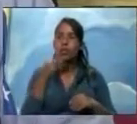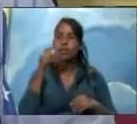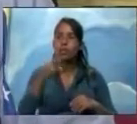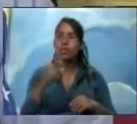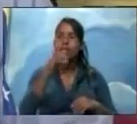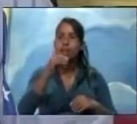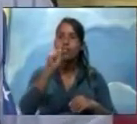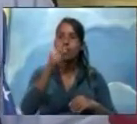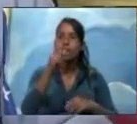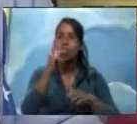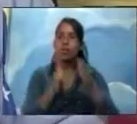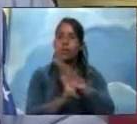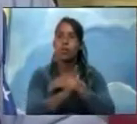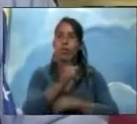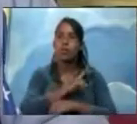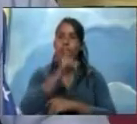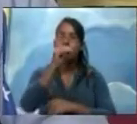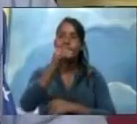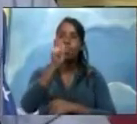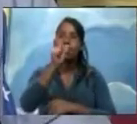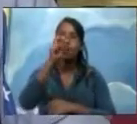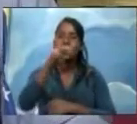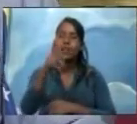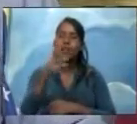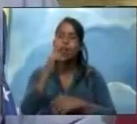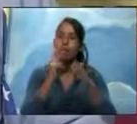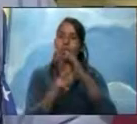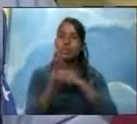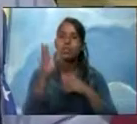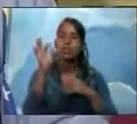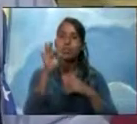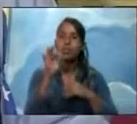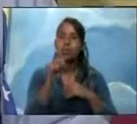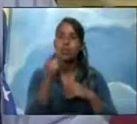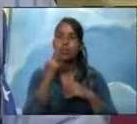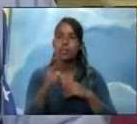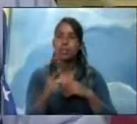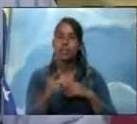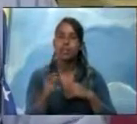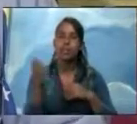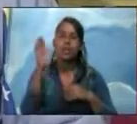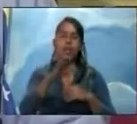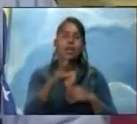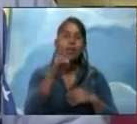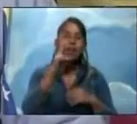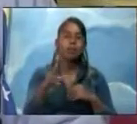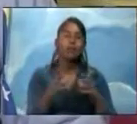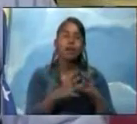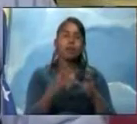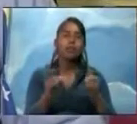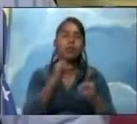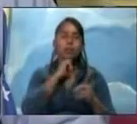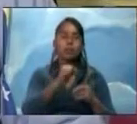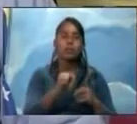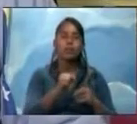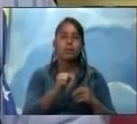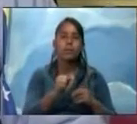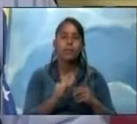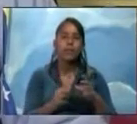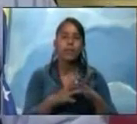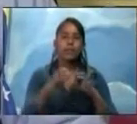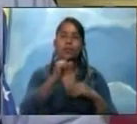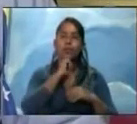Daniel, el profeta Daniel. Y el versículo 9 dice: estuve mirando hasta que fueron puestos